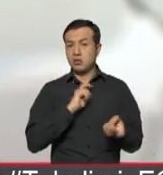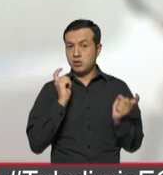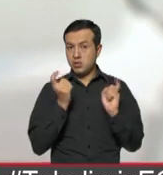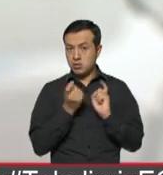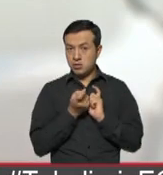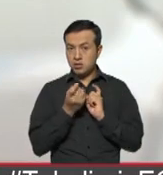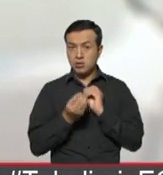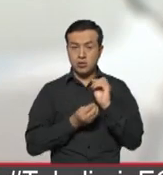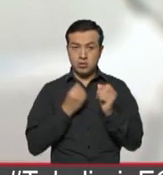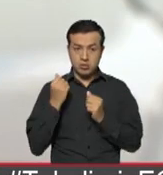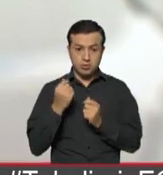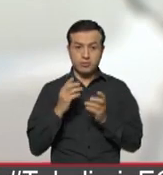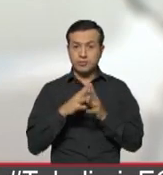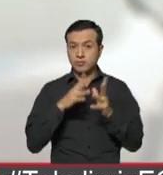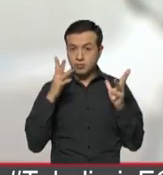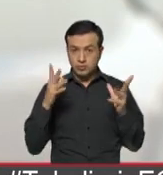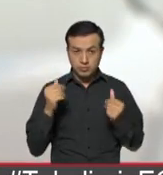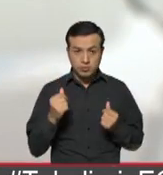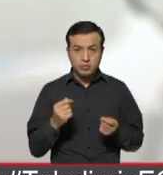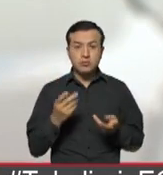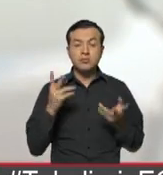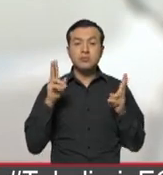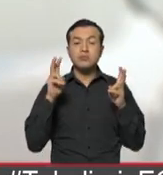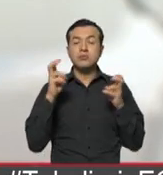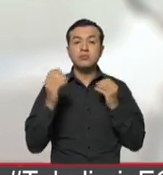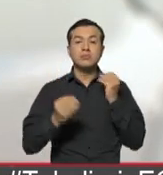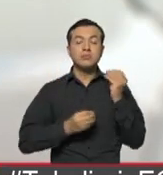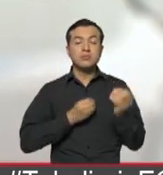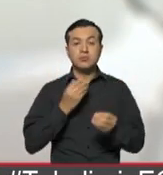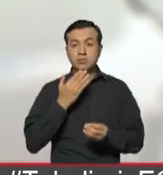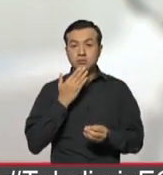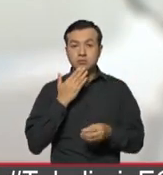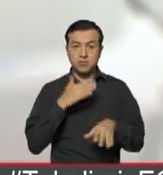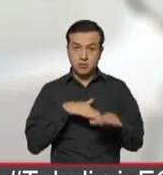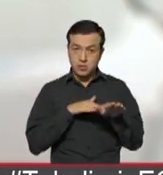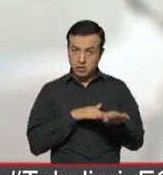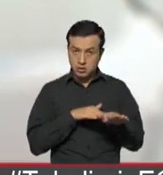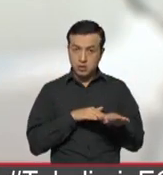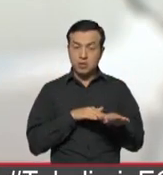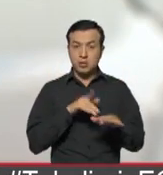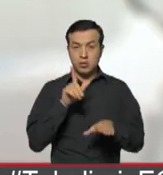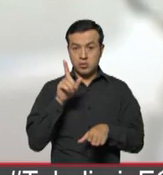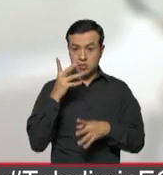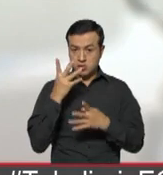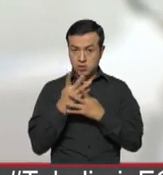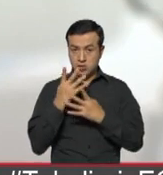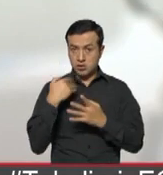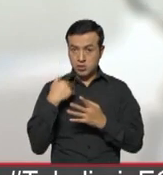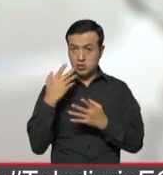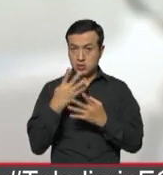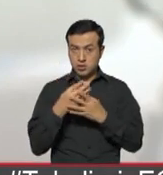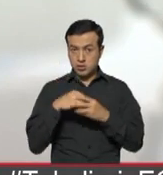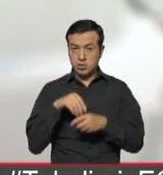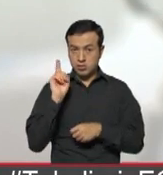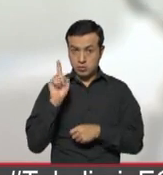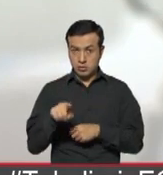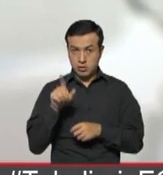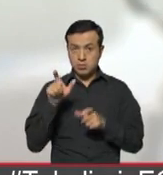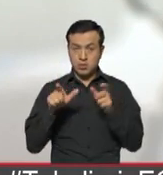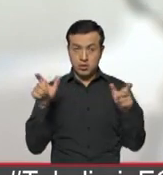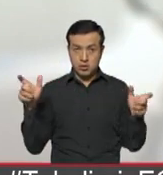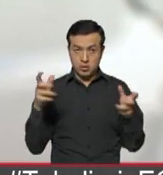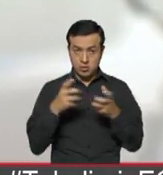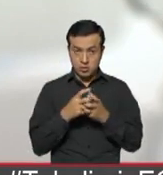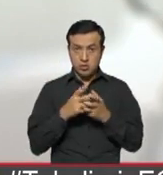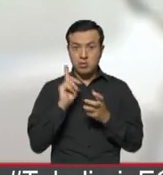si es que no hay una inversión grande en términos de garantizar que si una cárcel tiene capacidad para 1,000 personas,